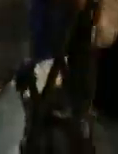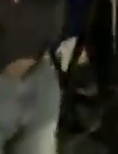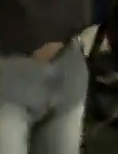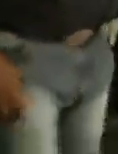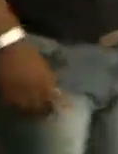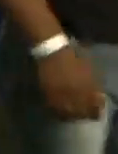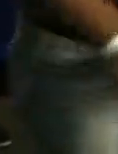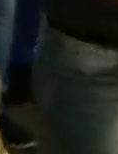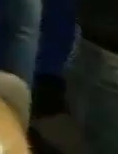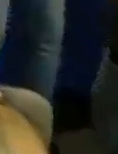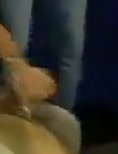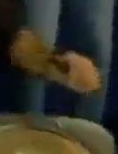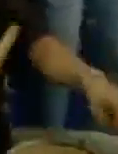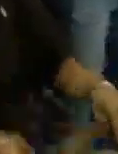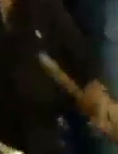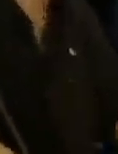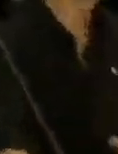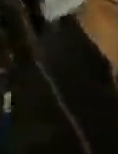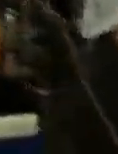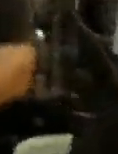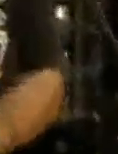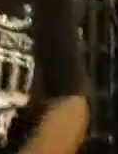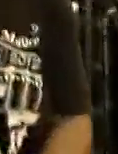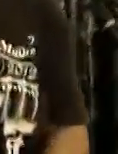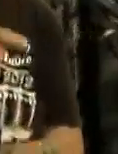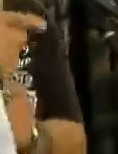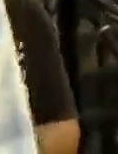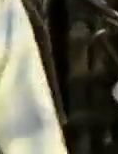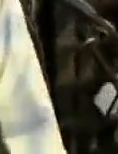m y comparto